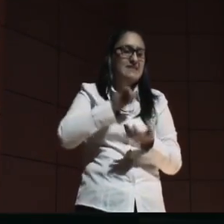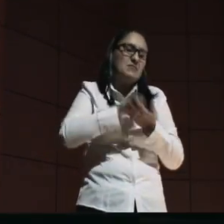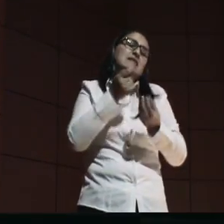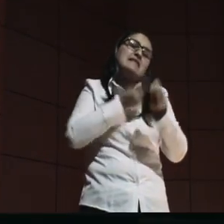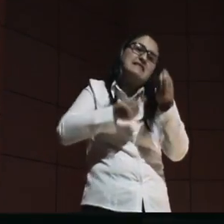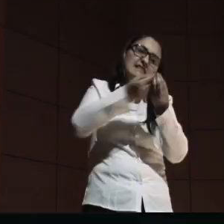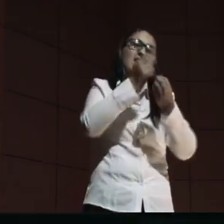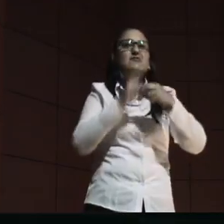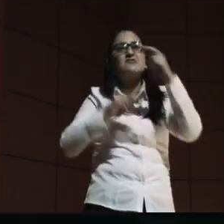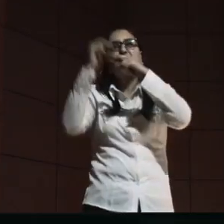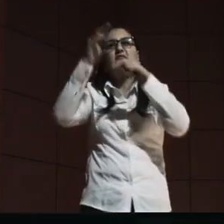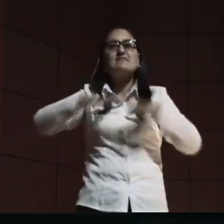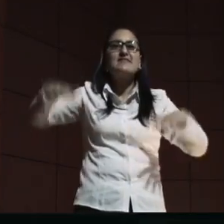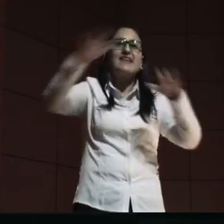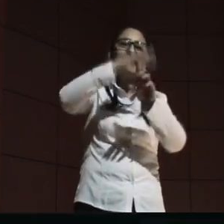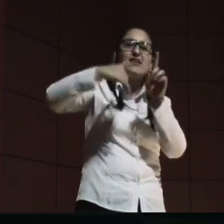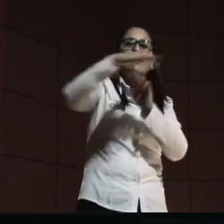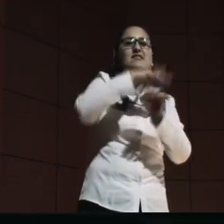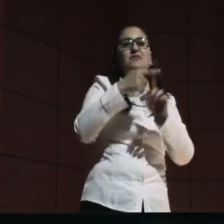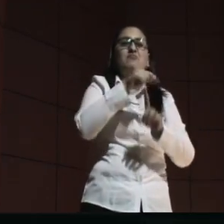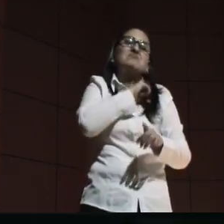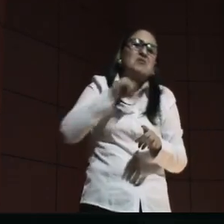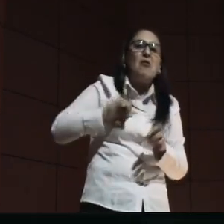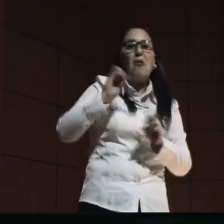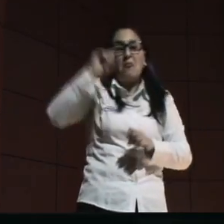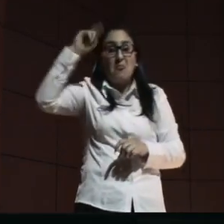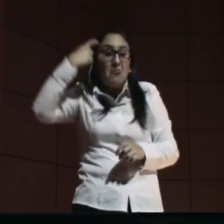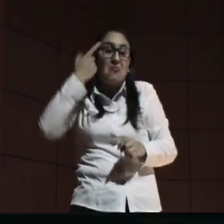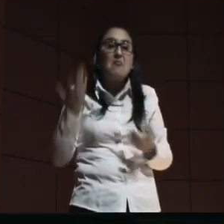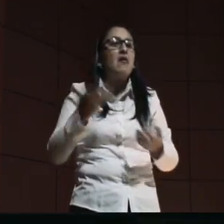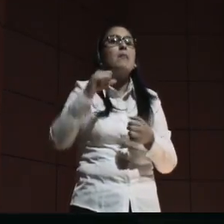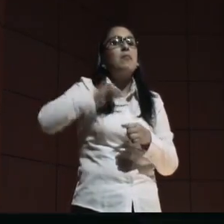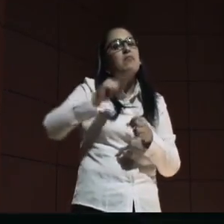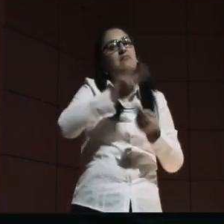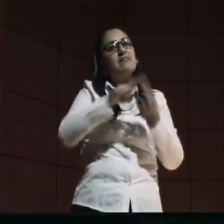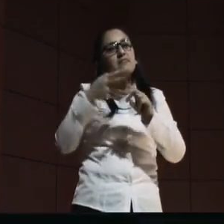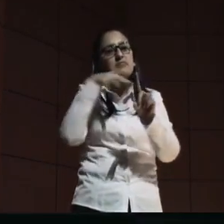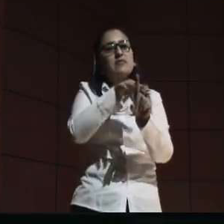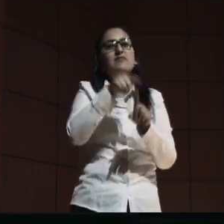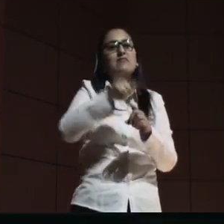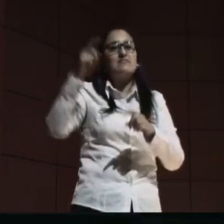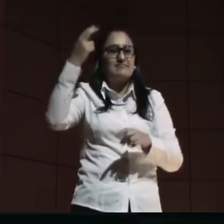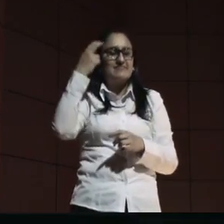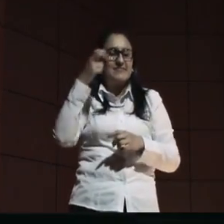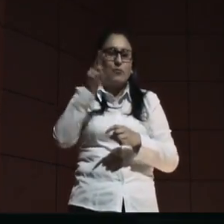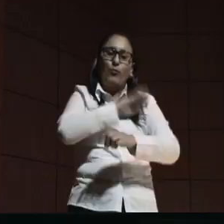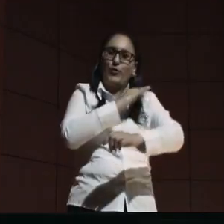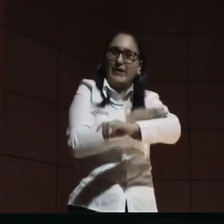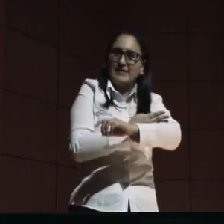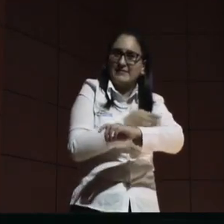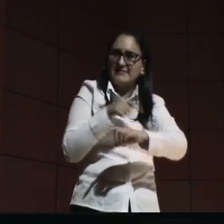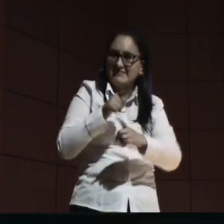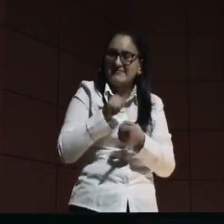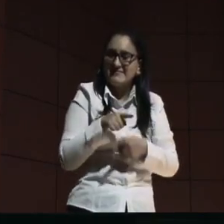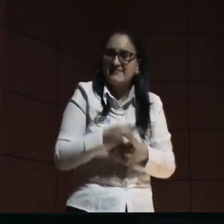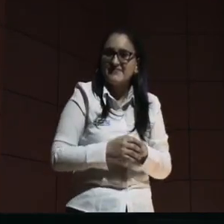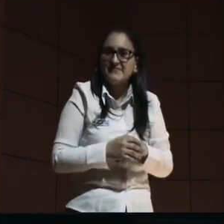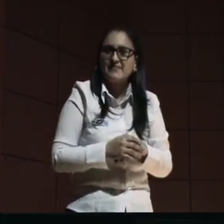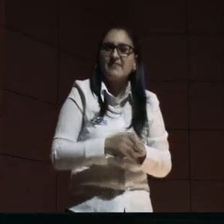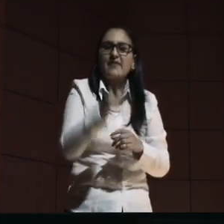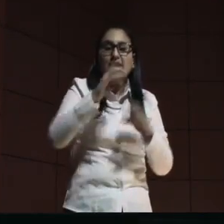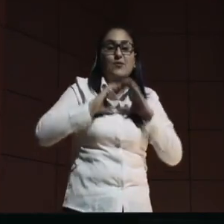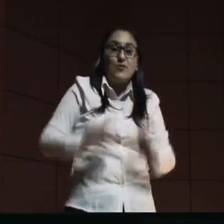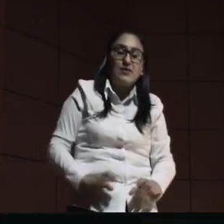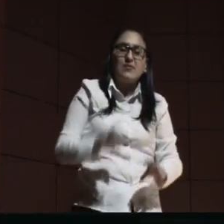diseño y construcción de los entornos, ya sean públicos o privados, se ven influenciados por la relación entre saber-poder. Abro comillas.